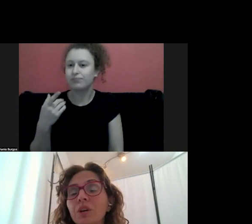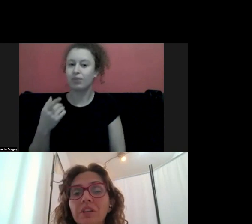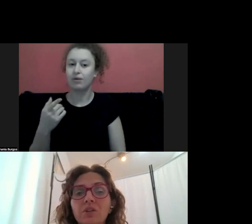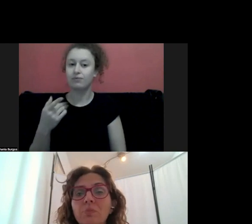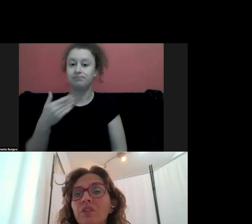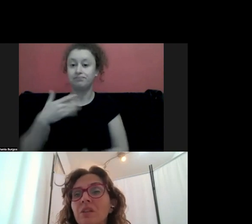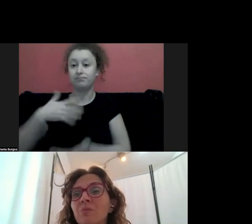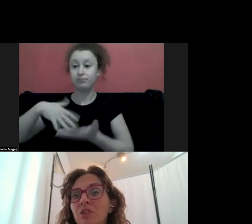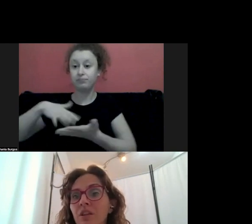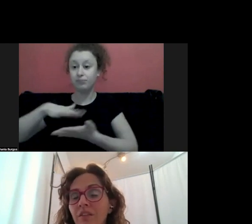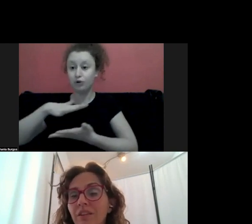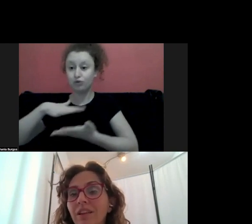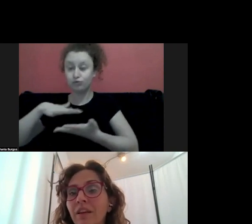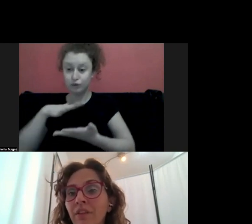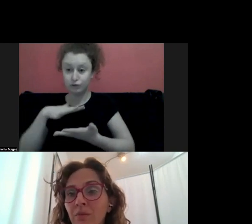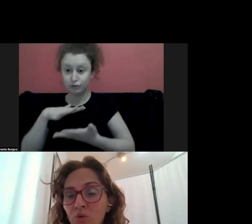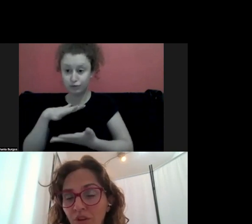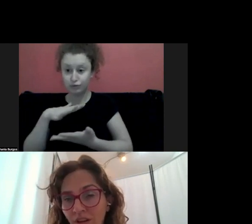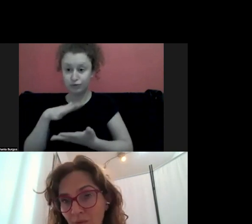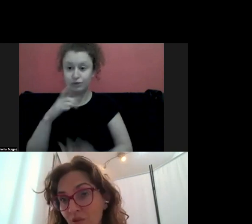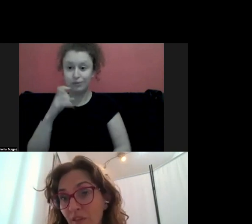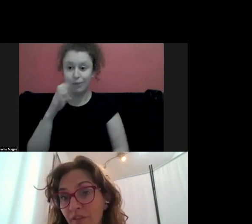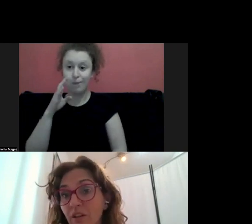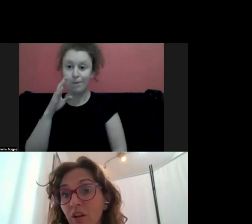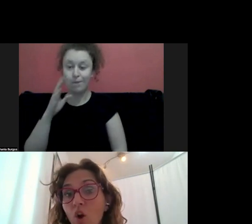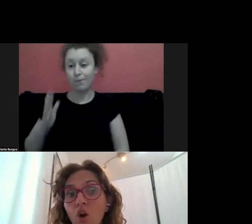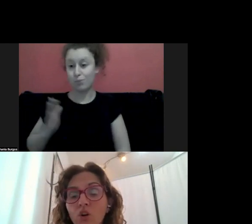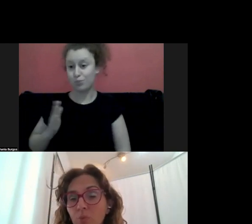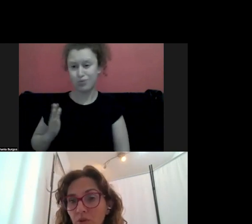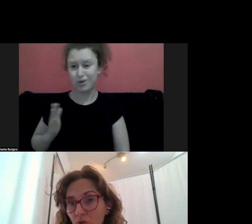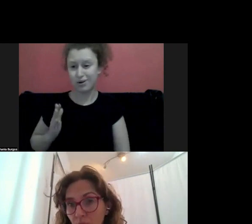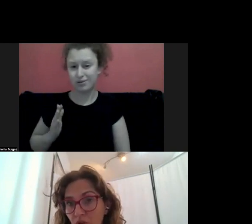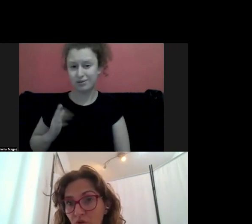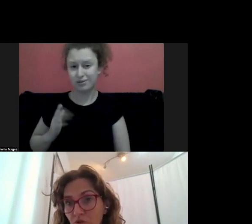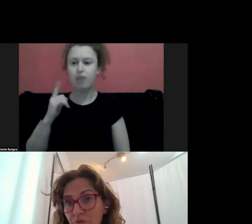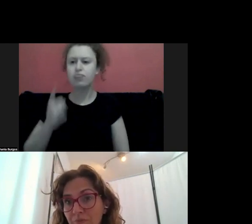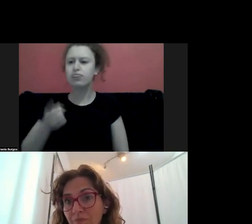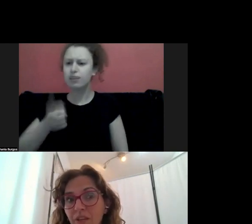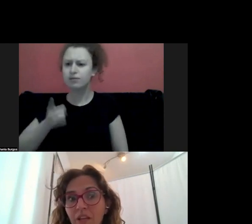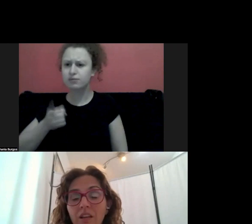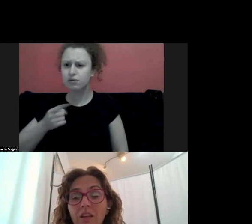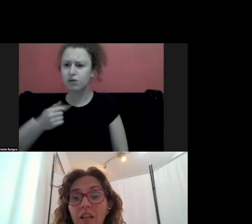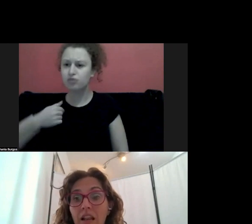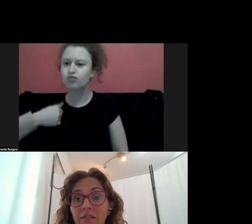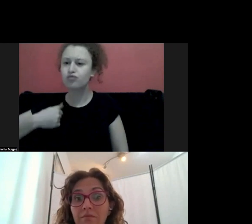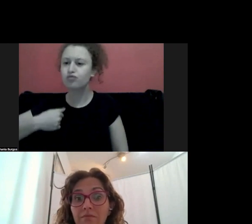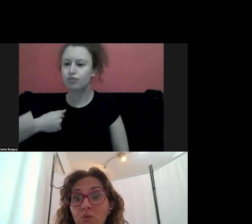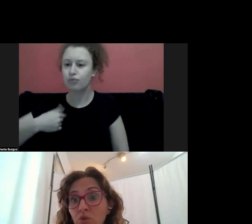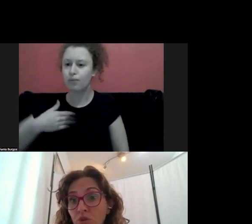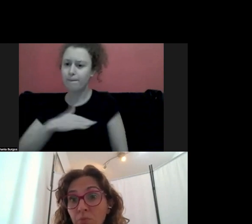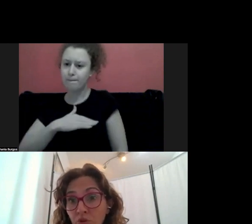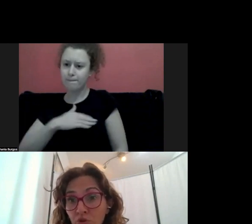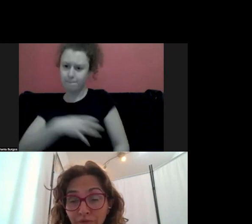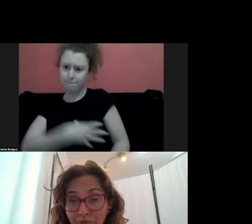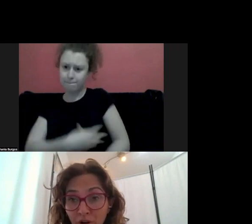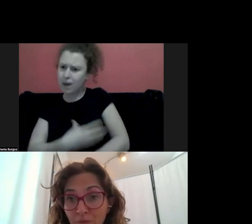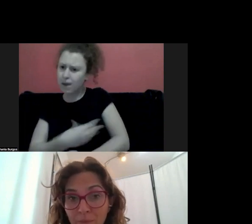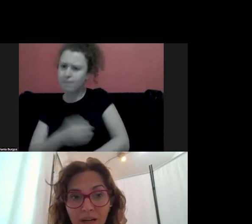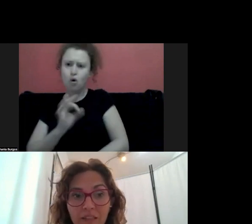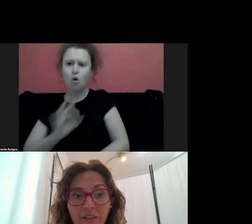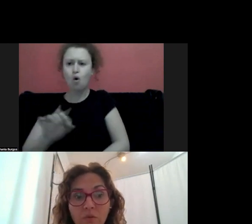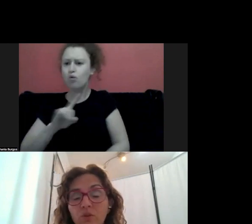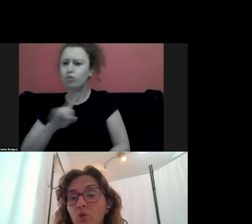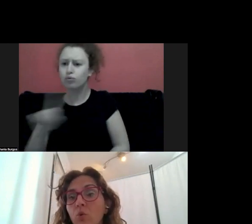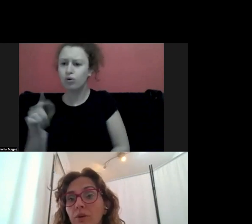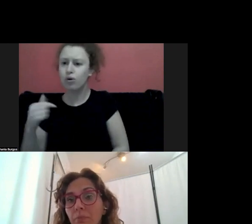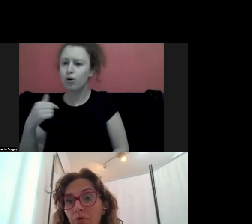las mujeres no podemos decidir qué hacemos o dejamos de hacer con nuestros pechos. Nuestros pechos forman